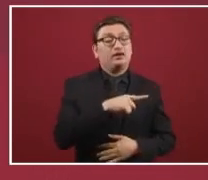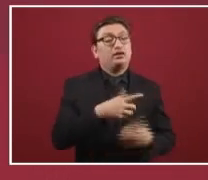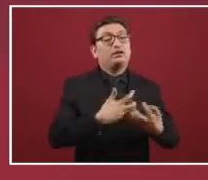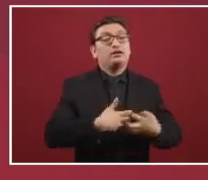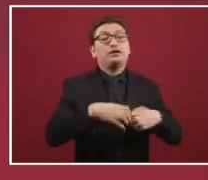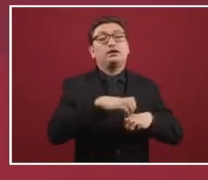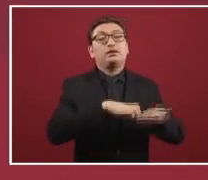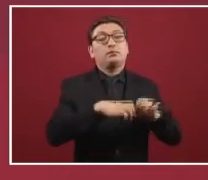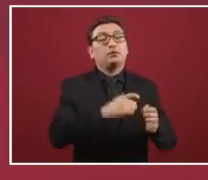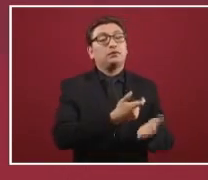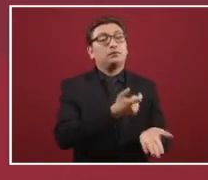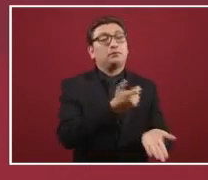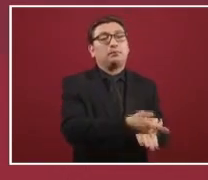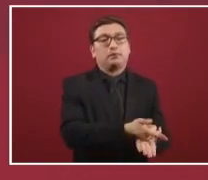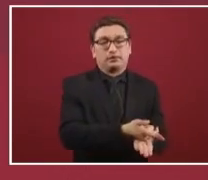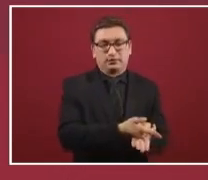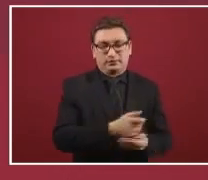empresas